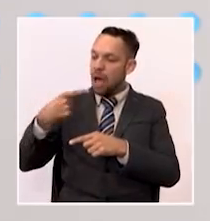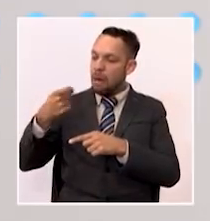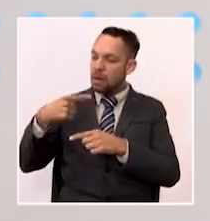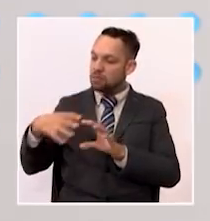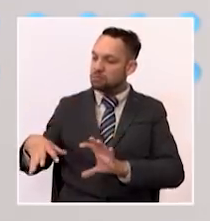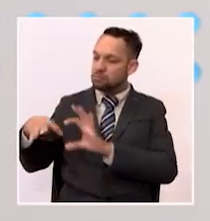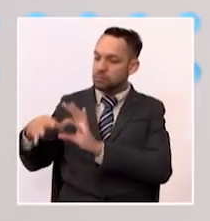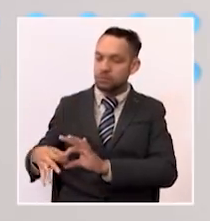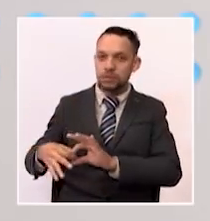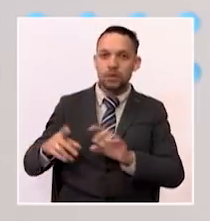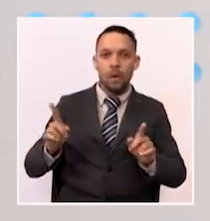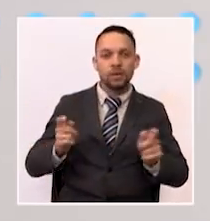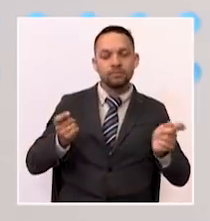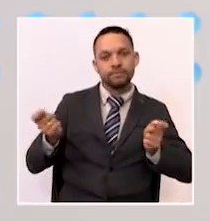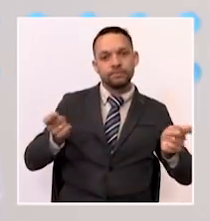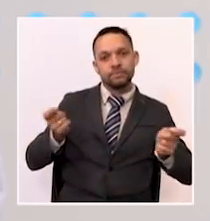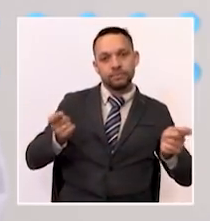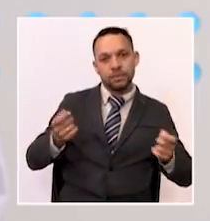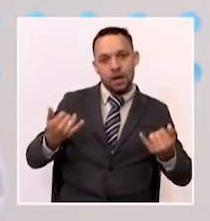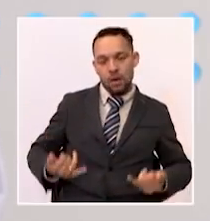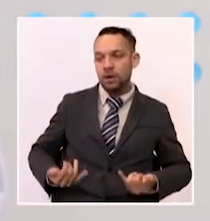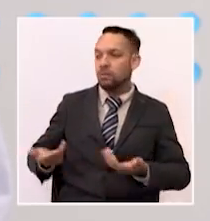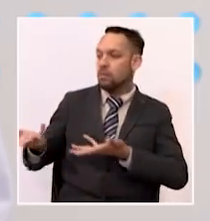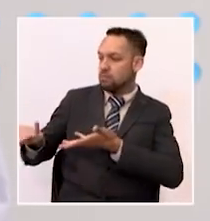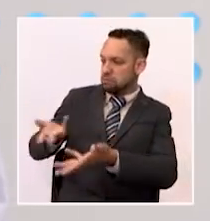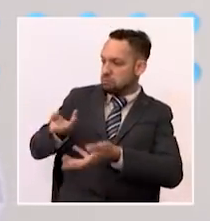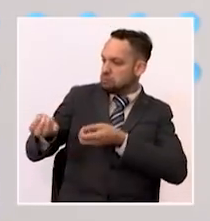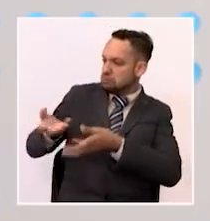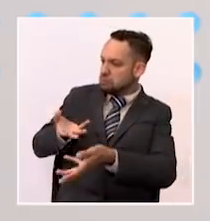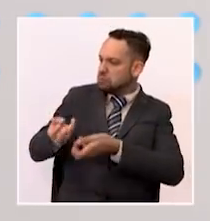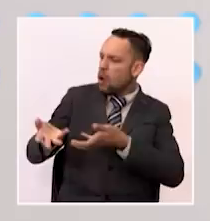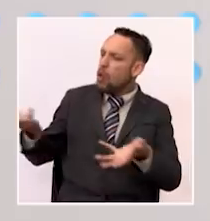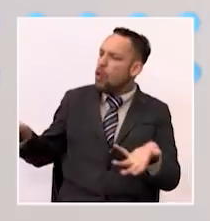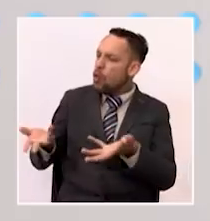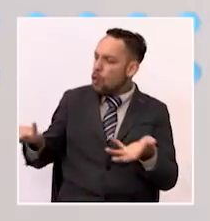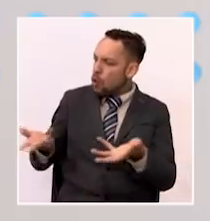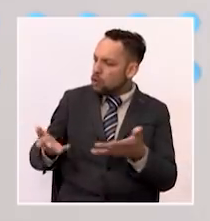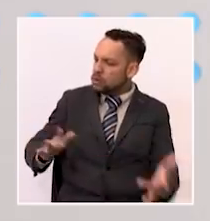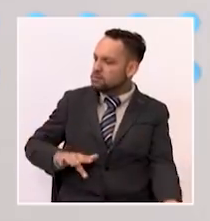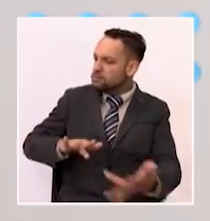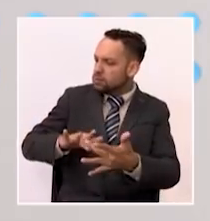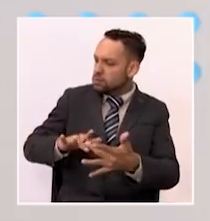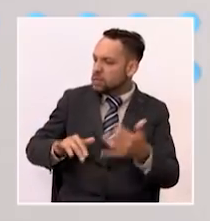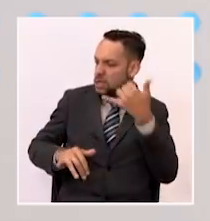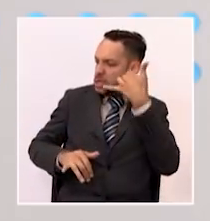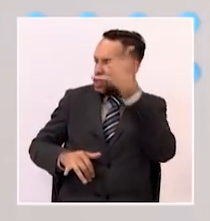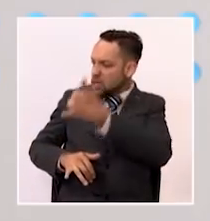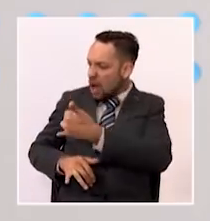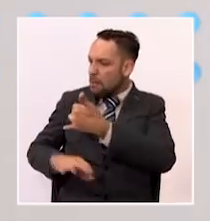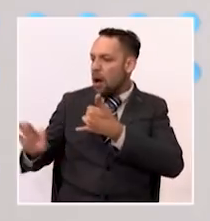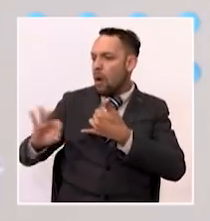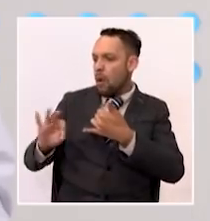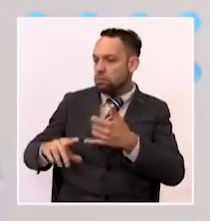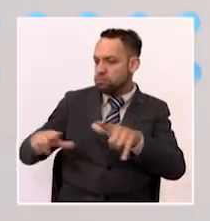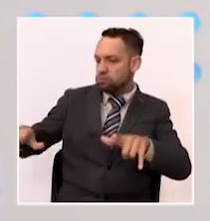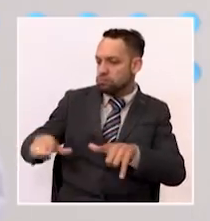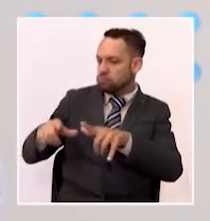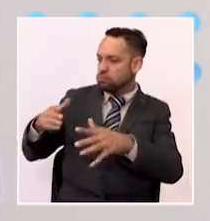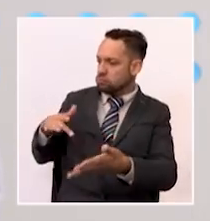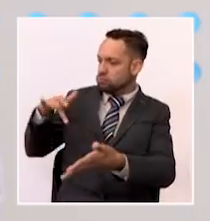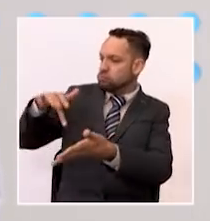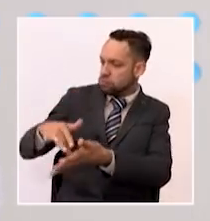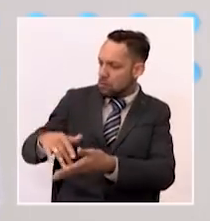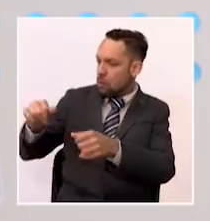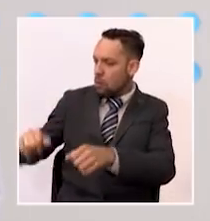doctora, nos podría compartir en dónde la pueden encontrar todas las personas que nos están viendo para que puedan realmente consultar.